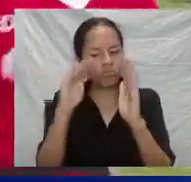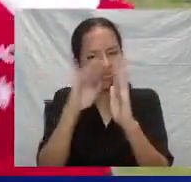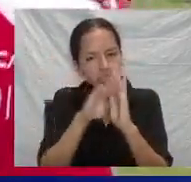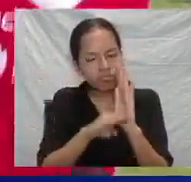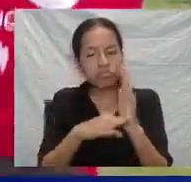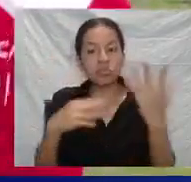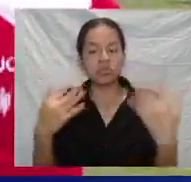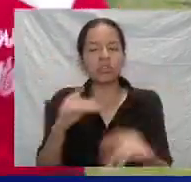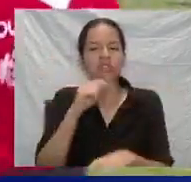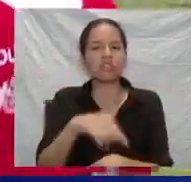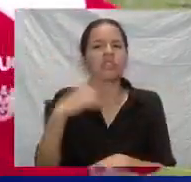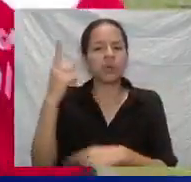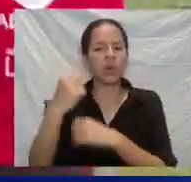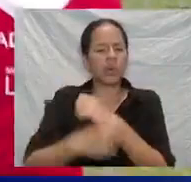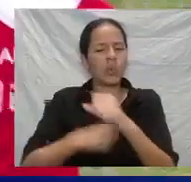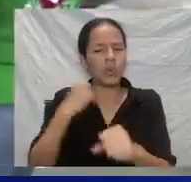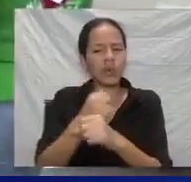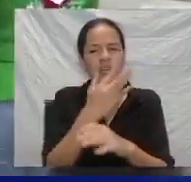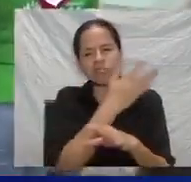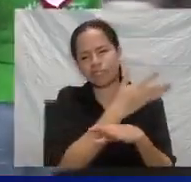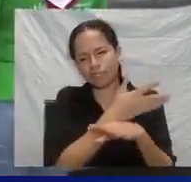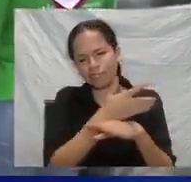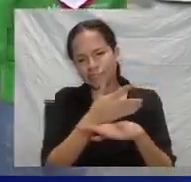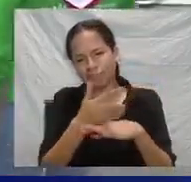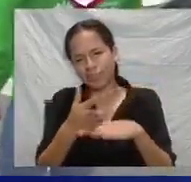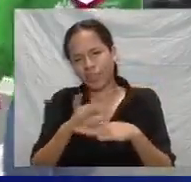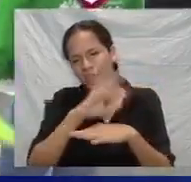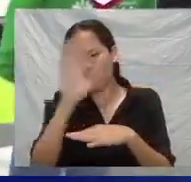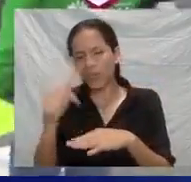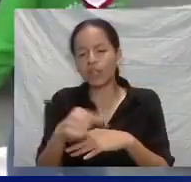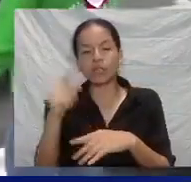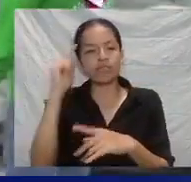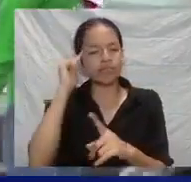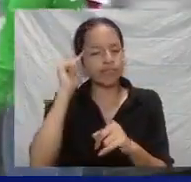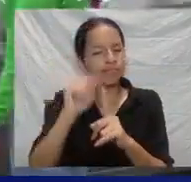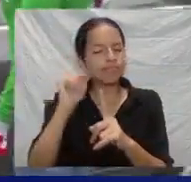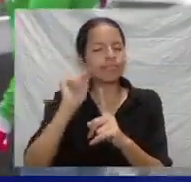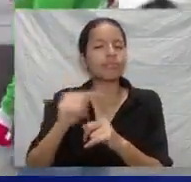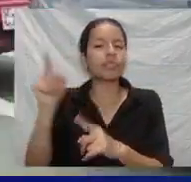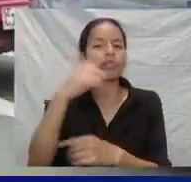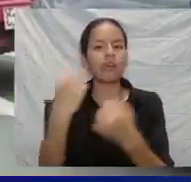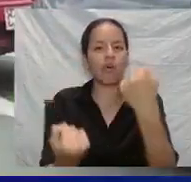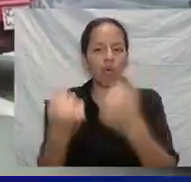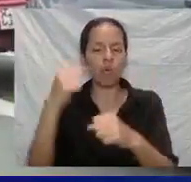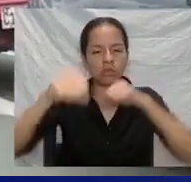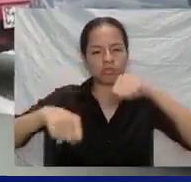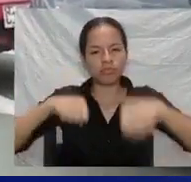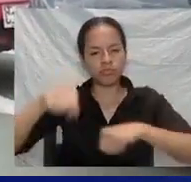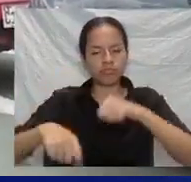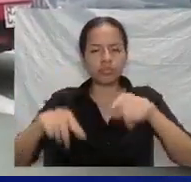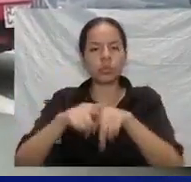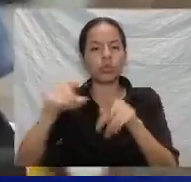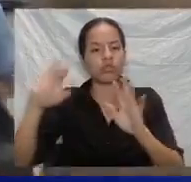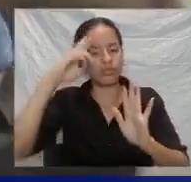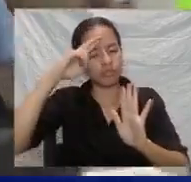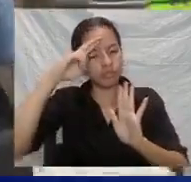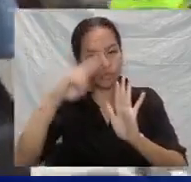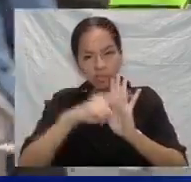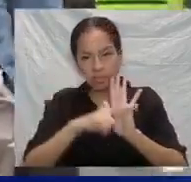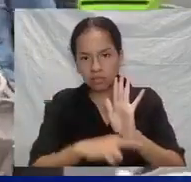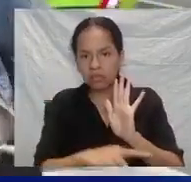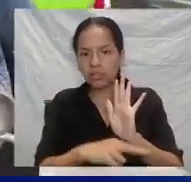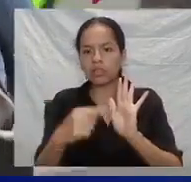año con la finalidad de concientizar a conductores peatones y ciclistas sobre el respeto a las normas de tránsito con estas acciones